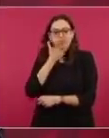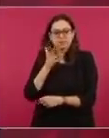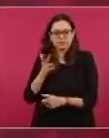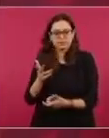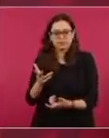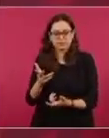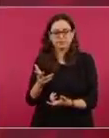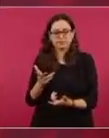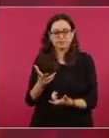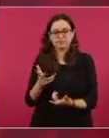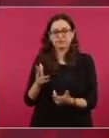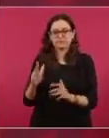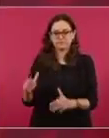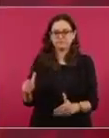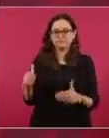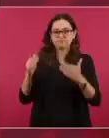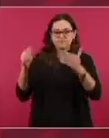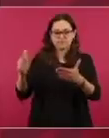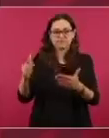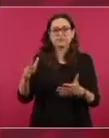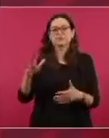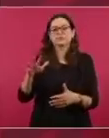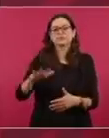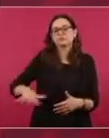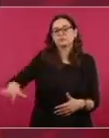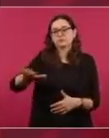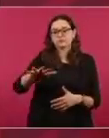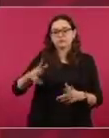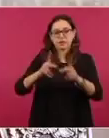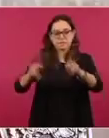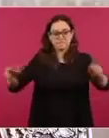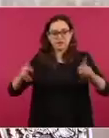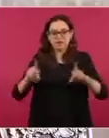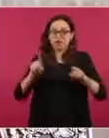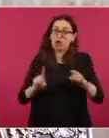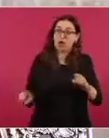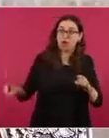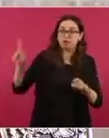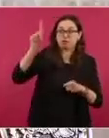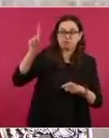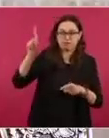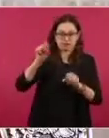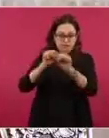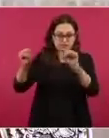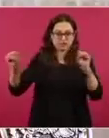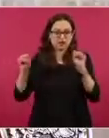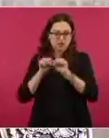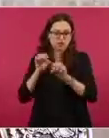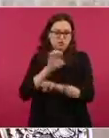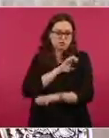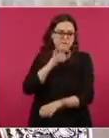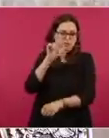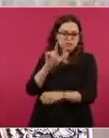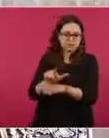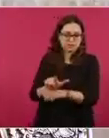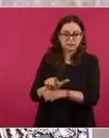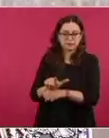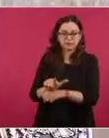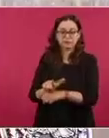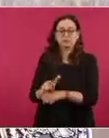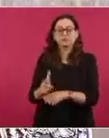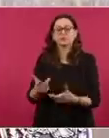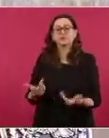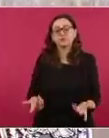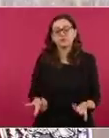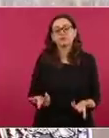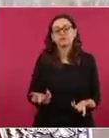en el patio central, en la parte de arriba, donde se pintaron los